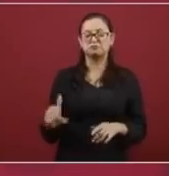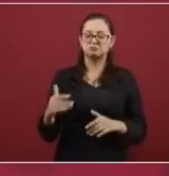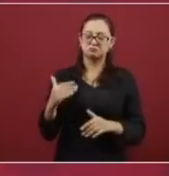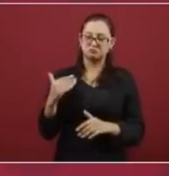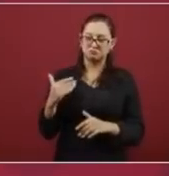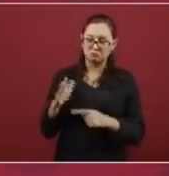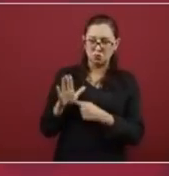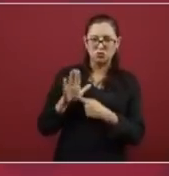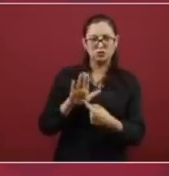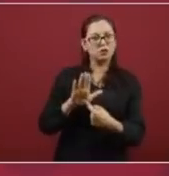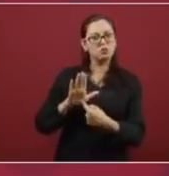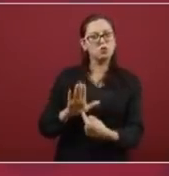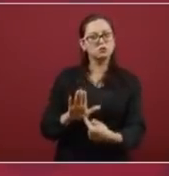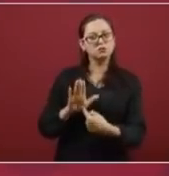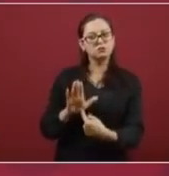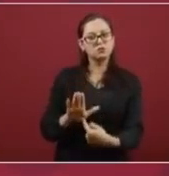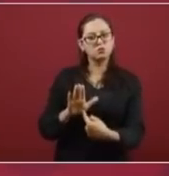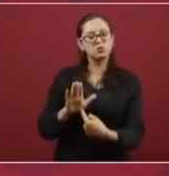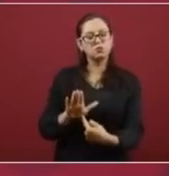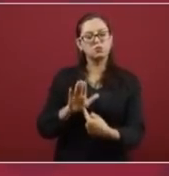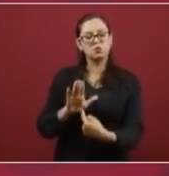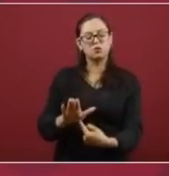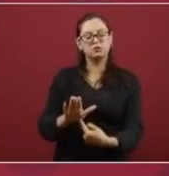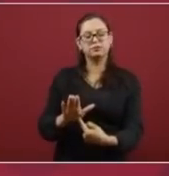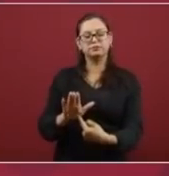prevaleciendo, va a ir